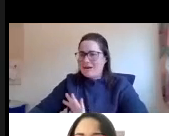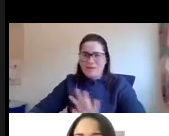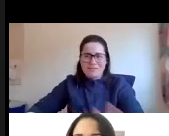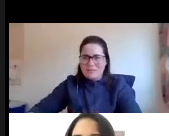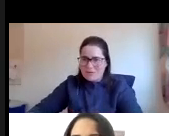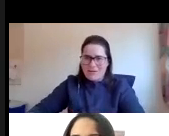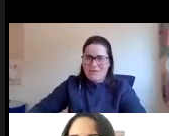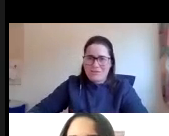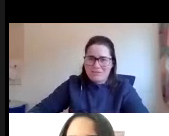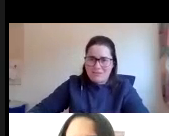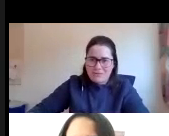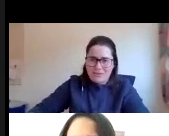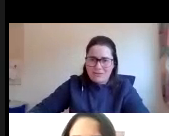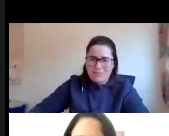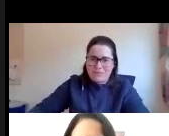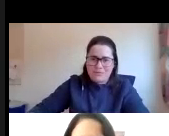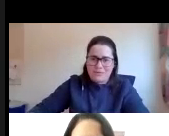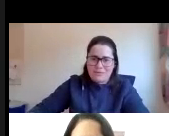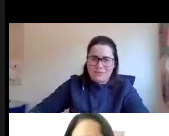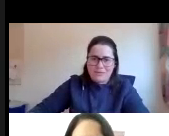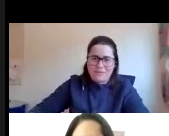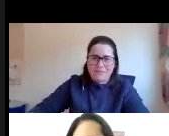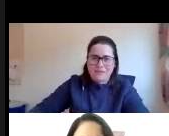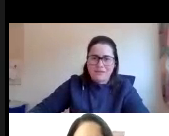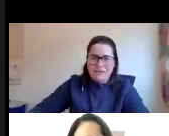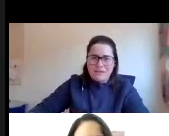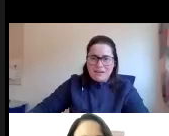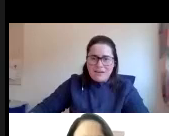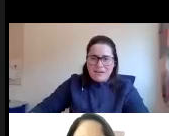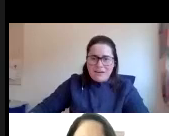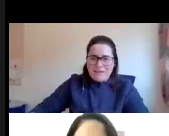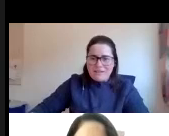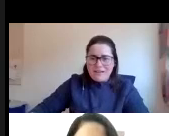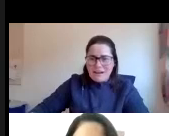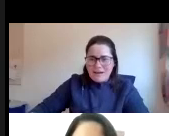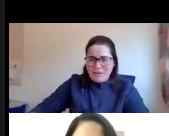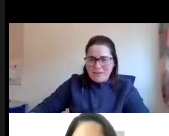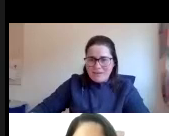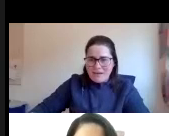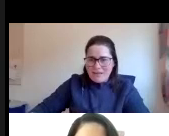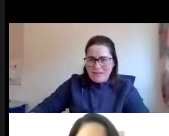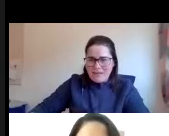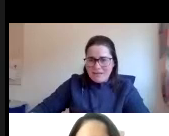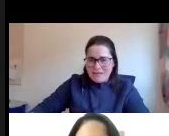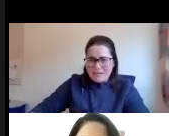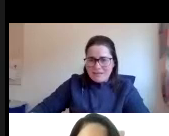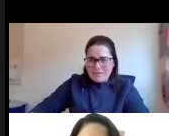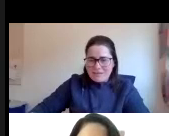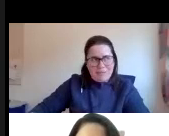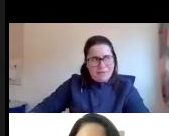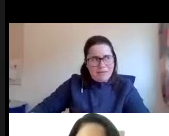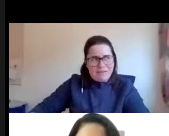es agua residual lo que está fluyendo por estos ríos, ¿verdad? Aquí está la mera entrada,